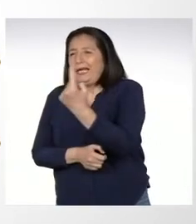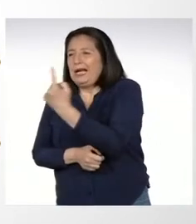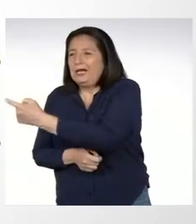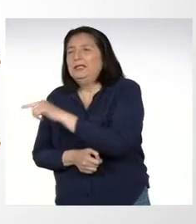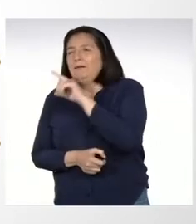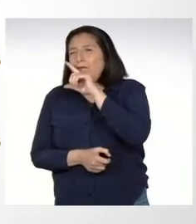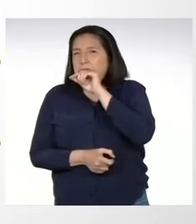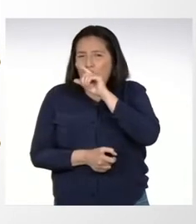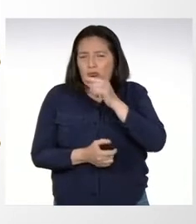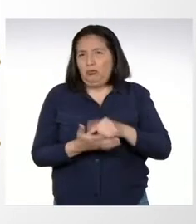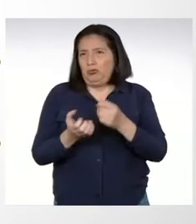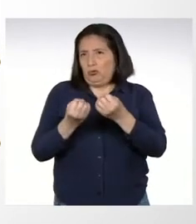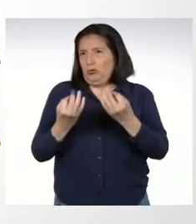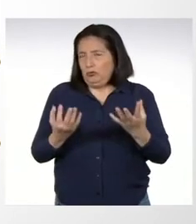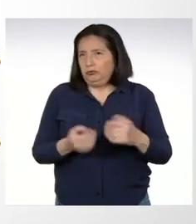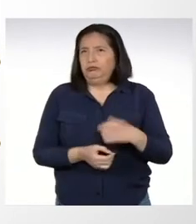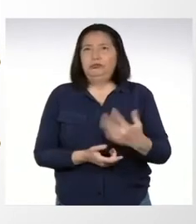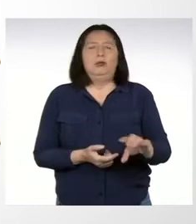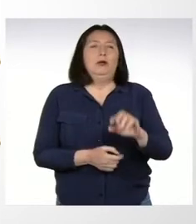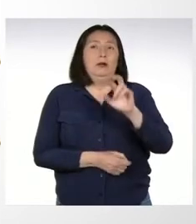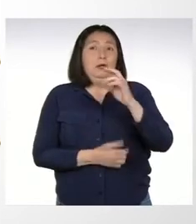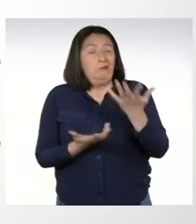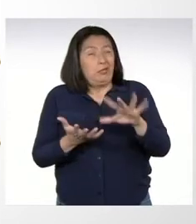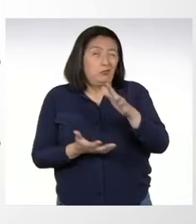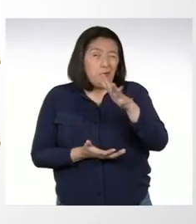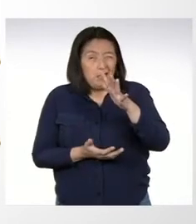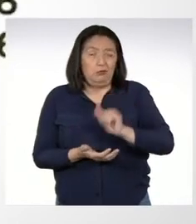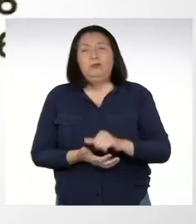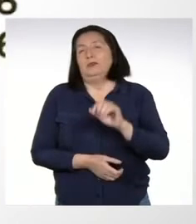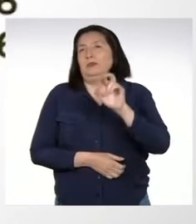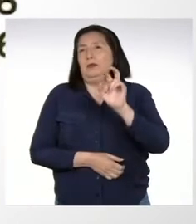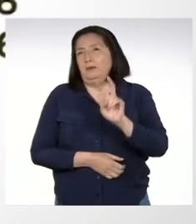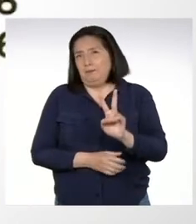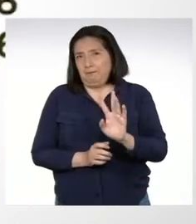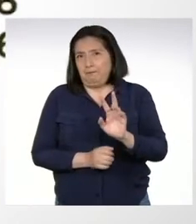pollo. Sería algo así.